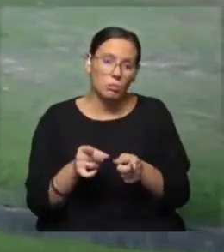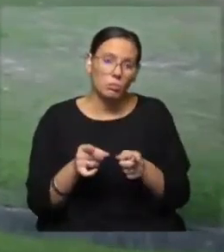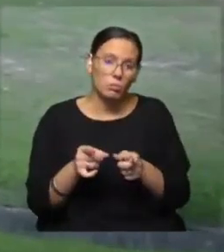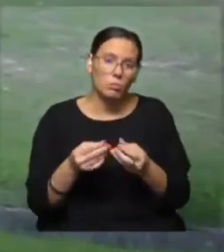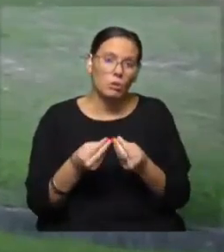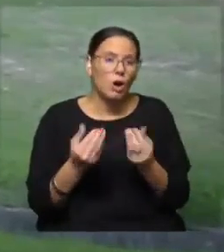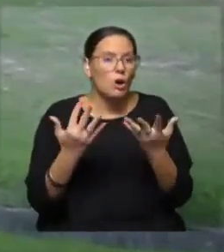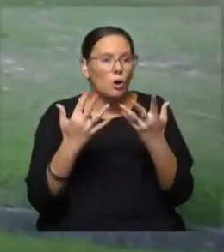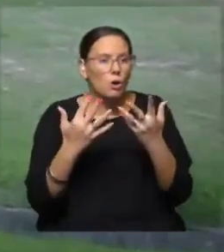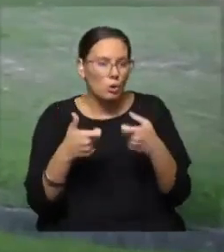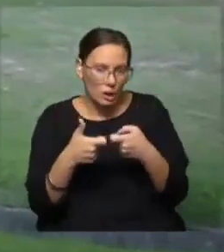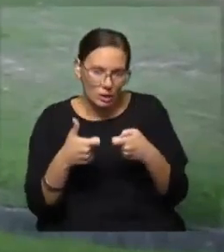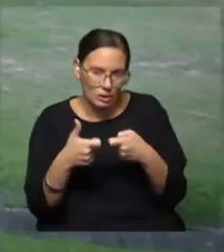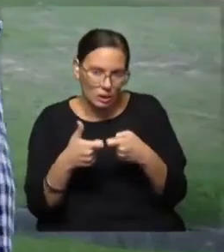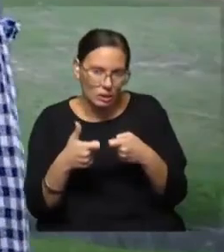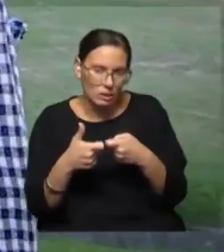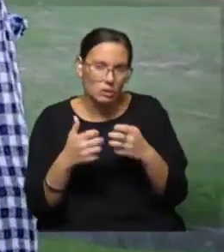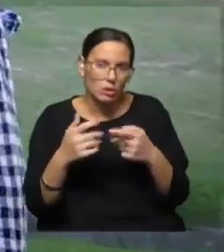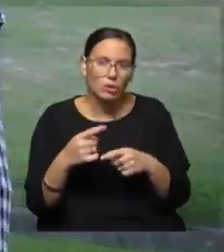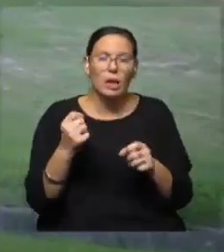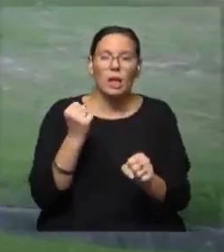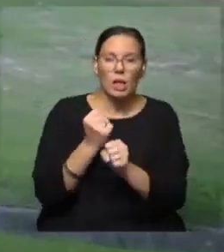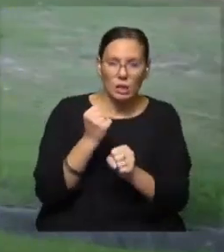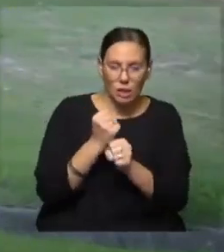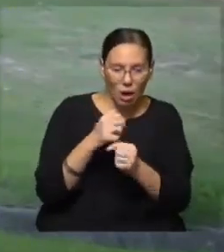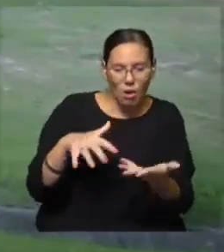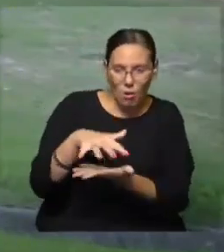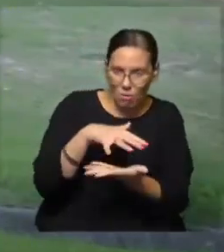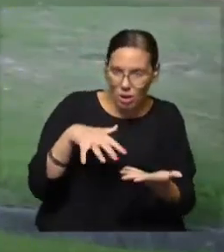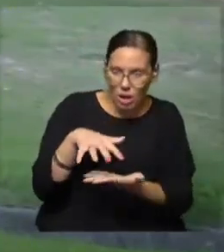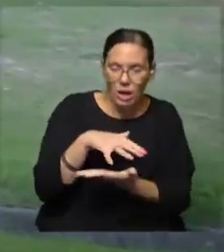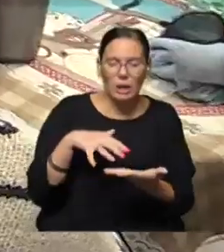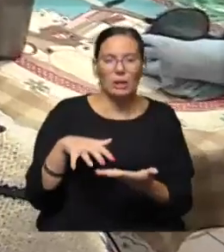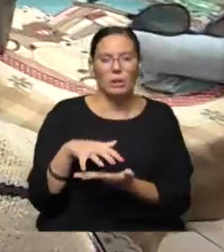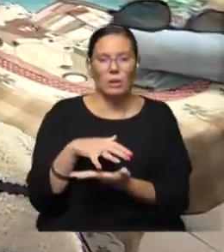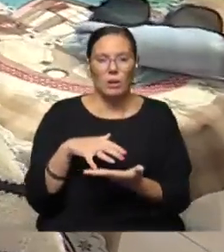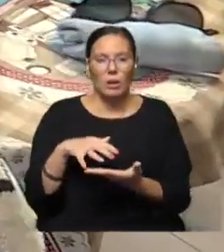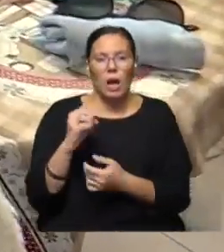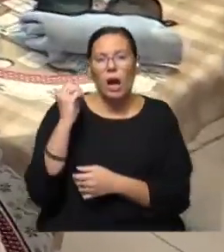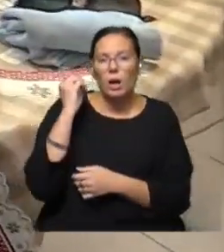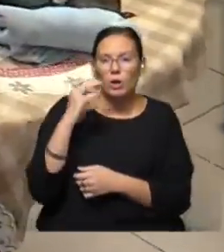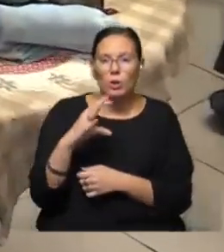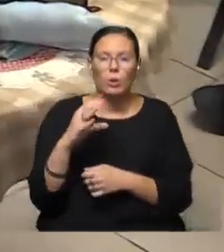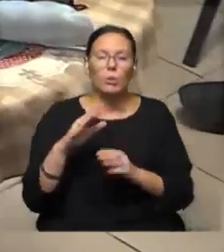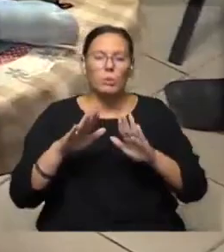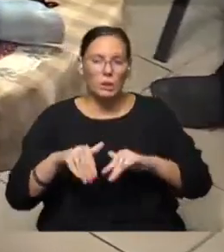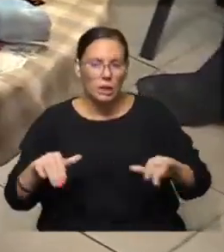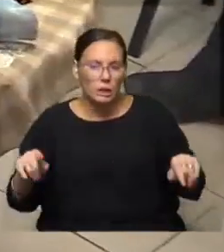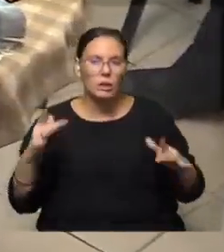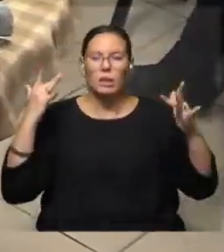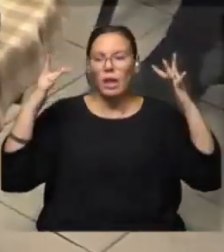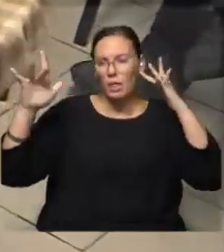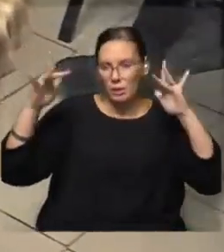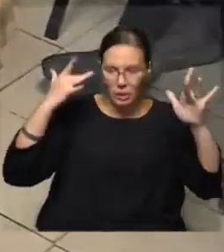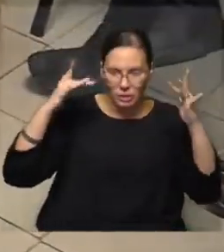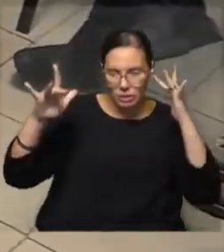muchísimas organizaciones en cuanto a trabajo barrial, a club de niños, club de